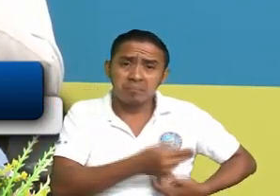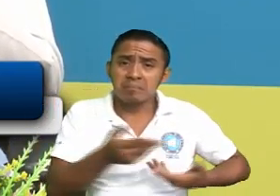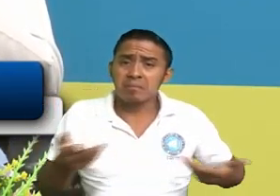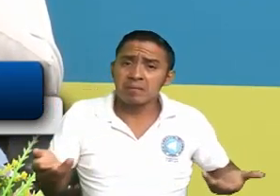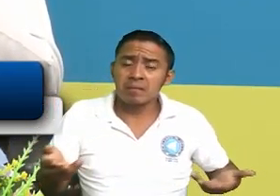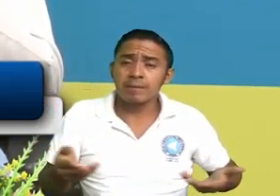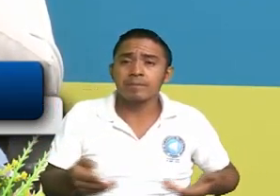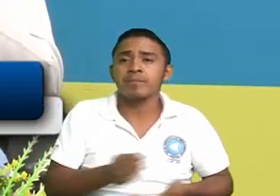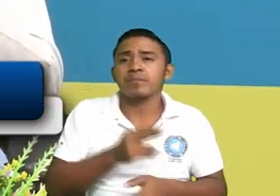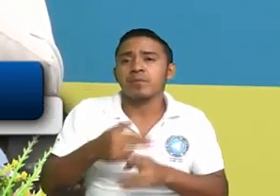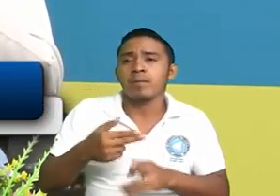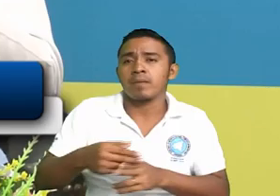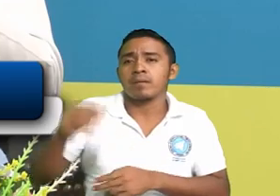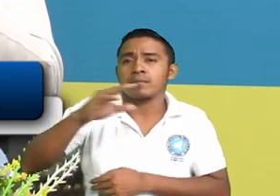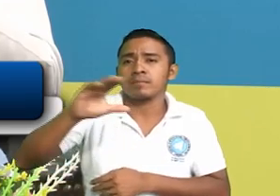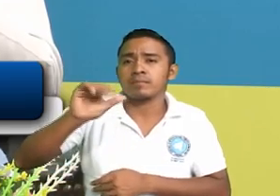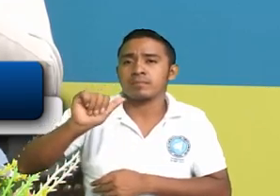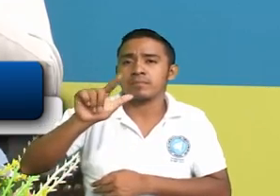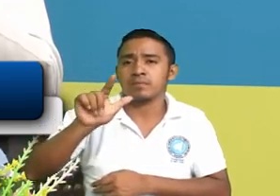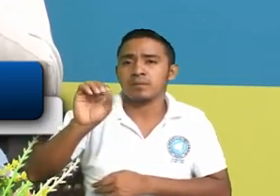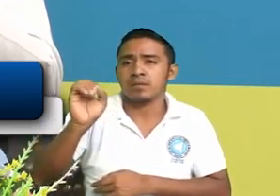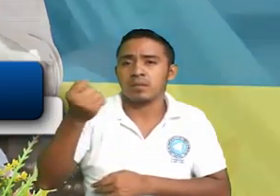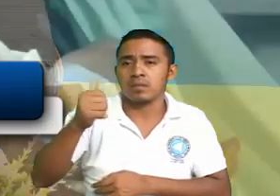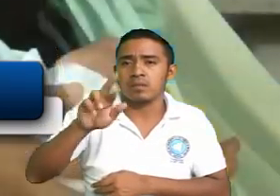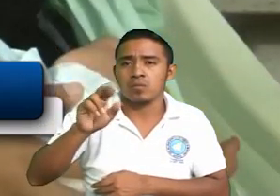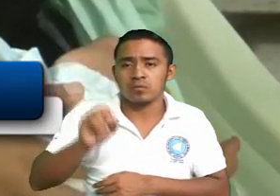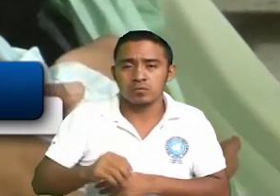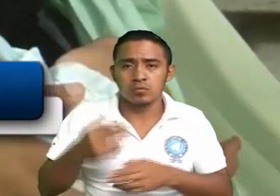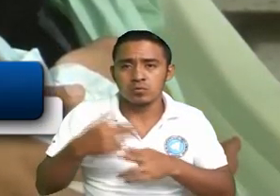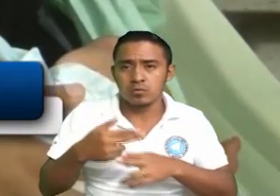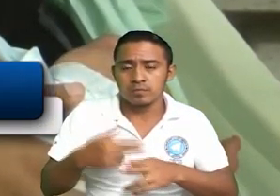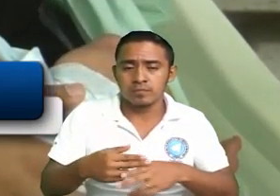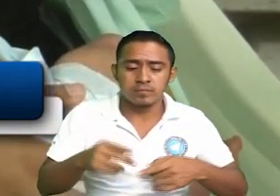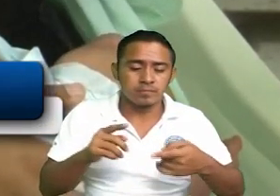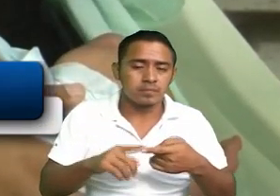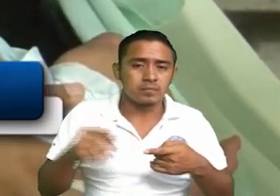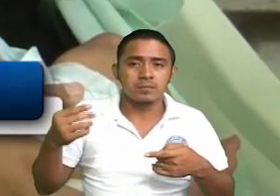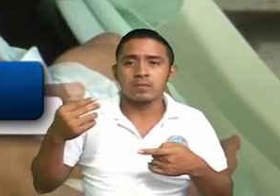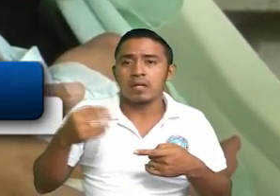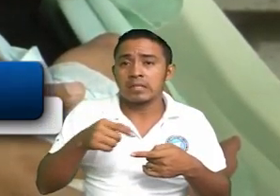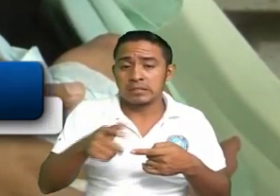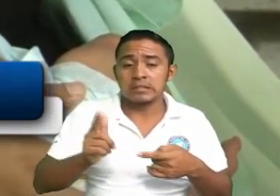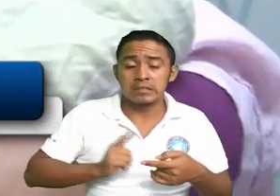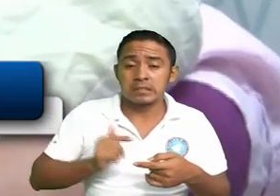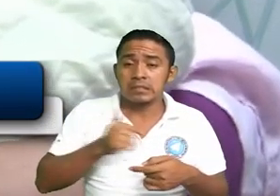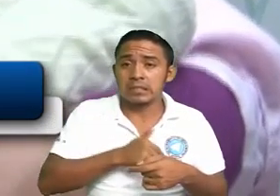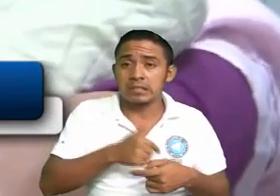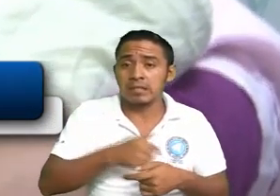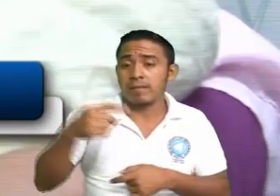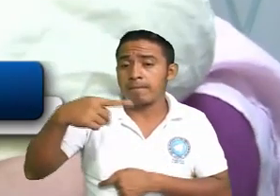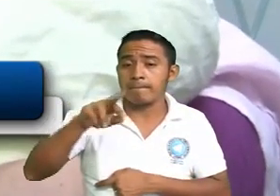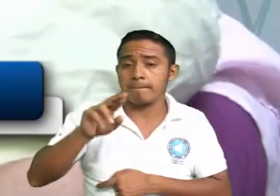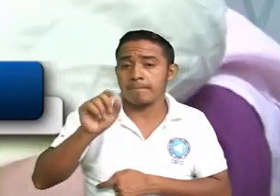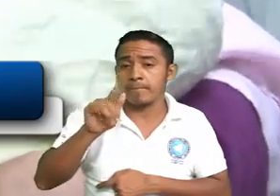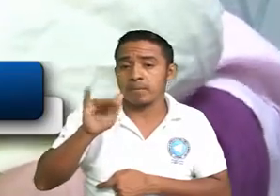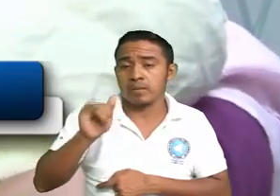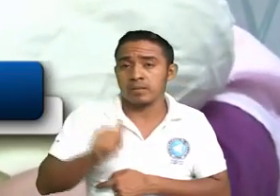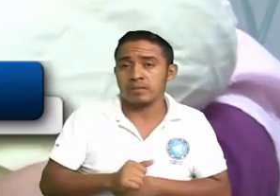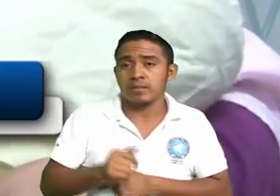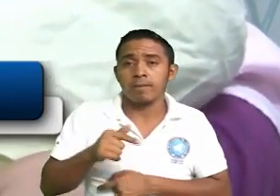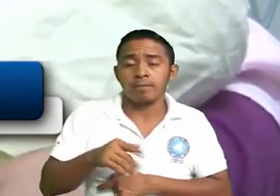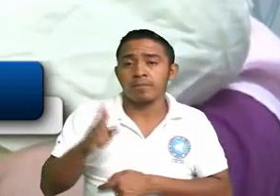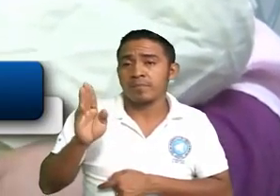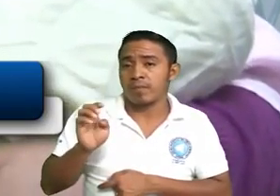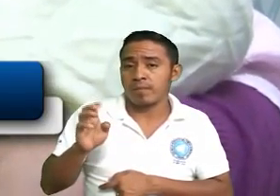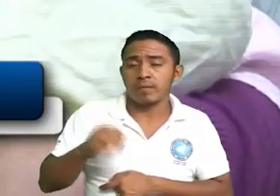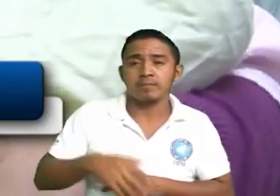no produzcas una gran cantidad de leche. Eso a la mayor, de 100 mujeres, 90 le va a pasar. Que en el primer día de nacido ese